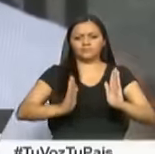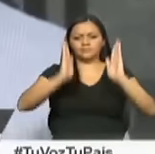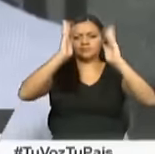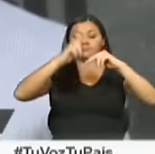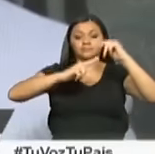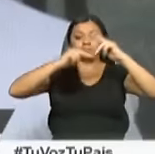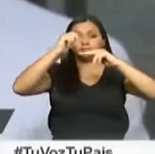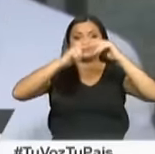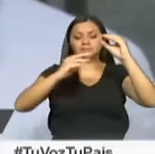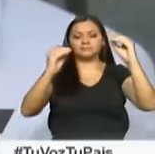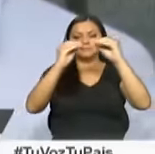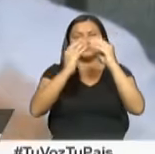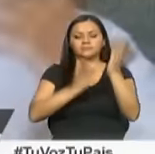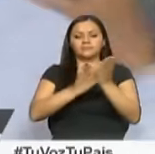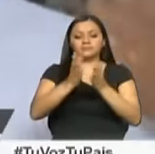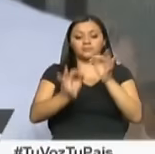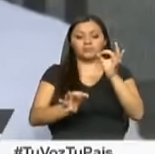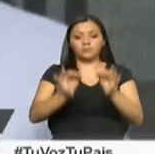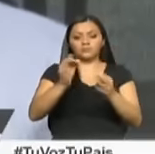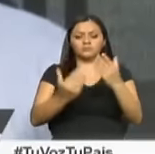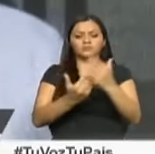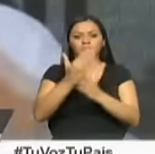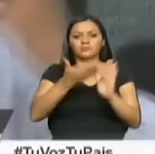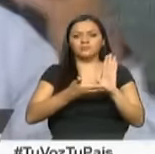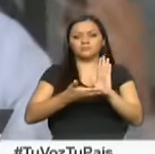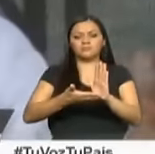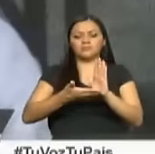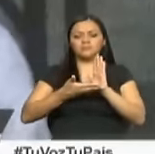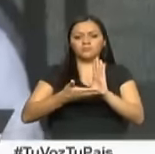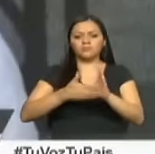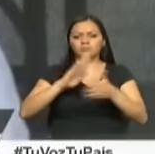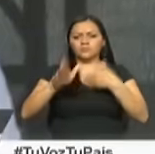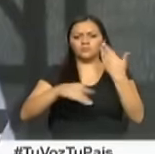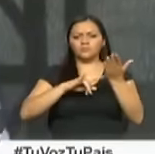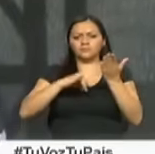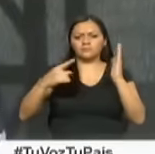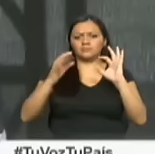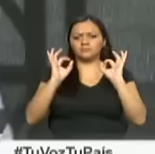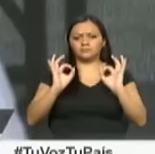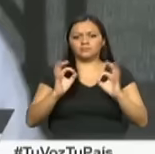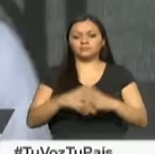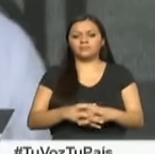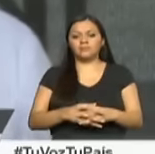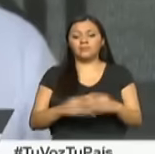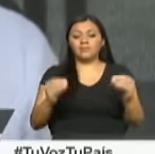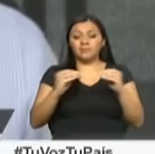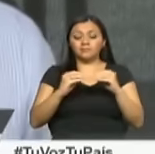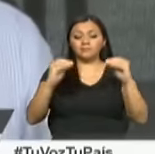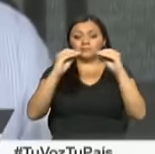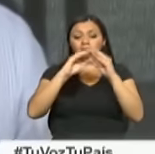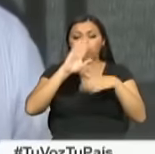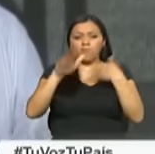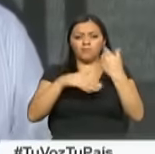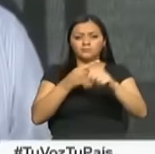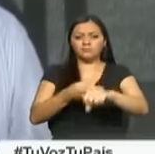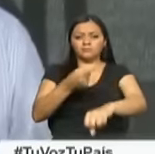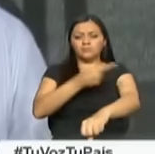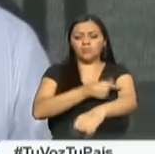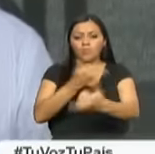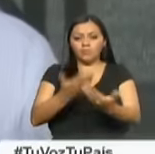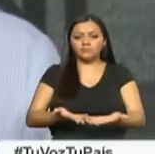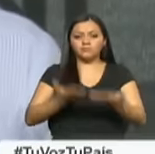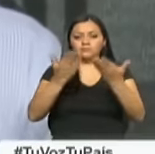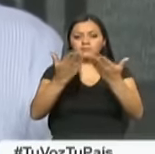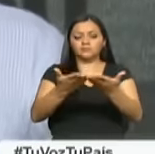una serie de servicios judiciales con un modelo de gestión moderno, con tecnología de punta. Sin lugar a dudas y sin exageración, estamos entregando